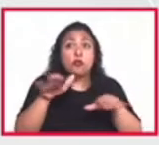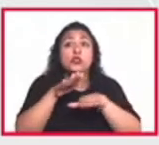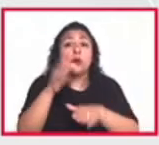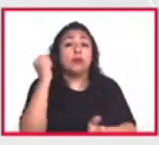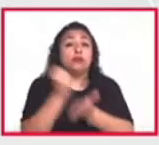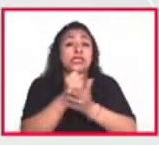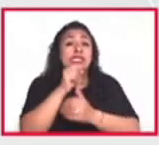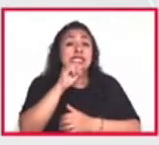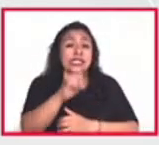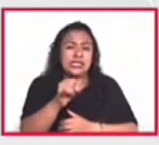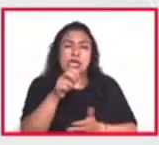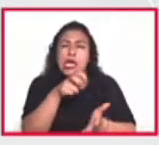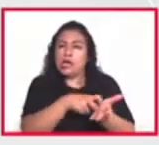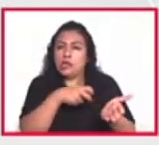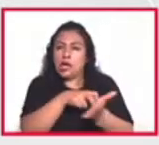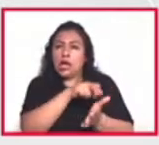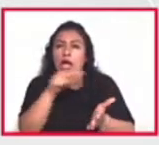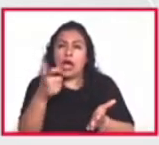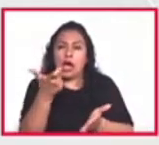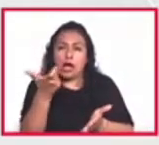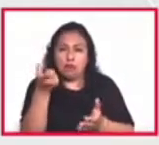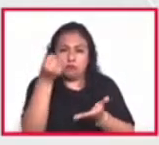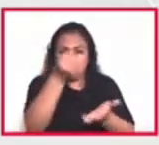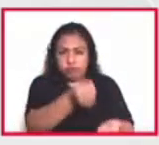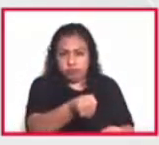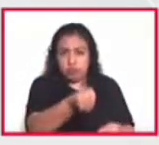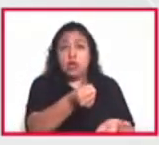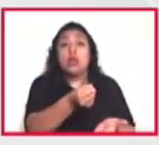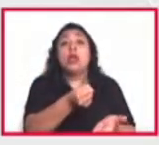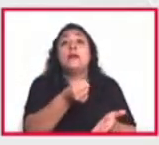de un ajuste al presupuesto de egresos por